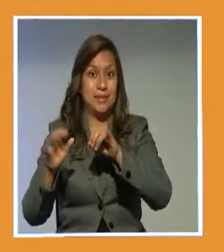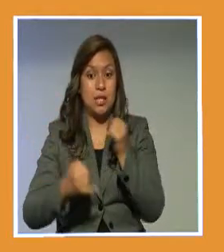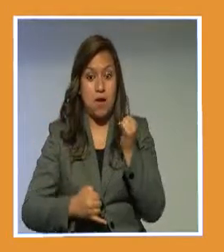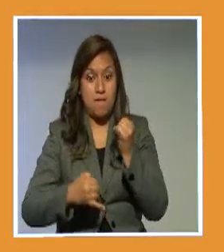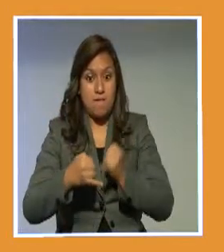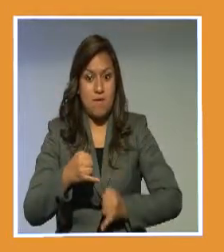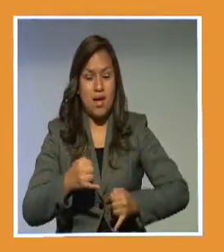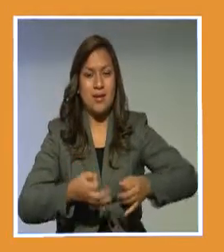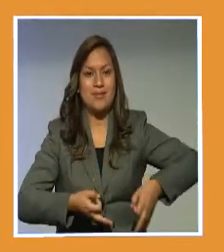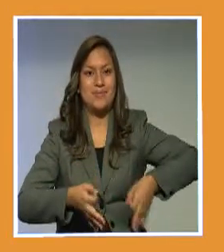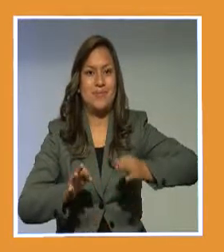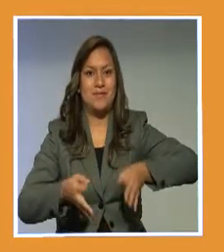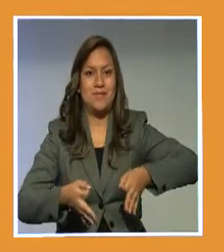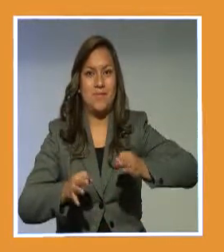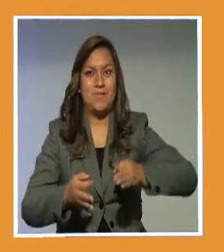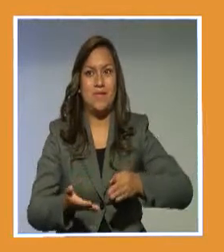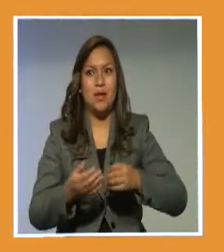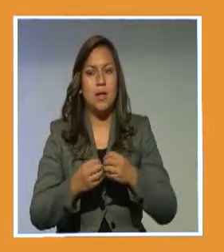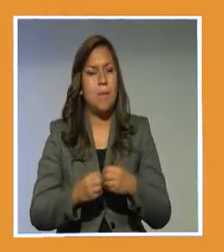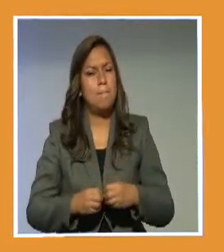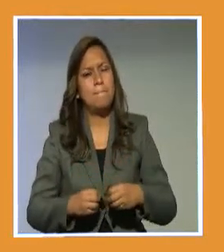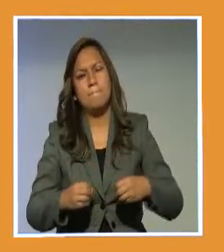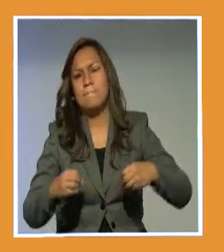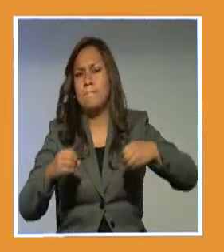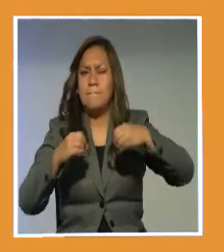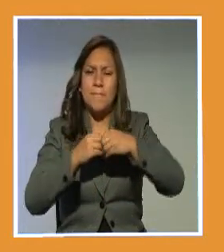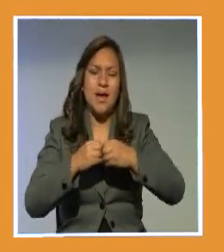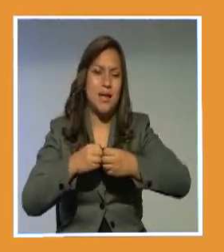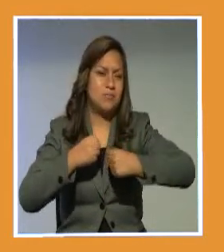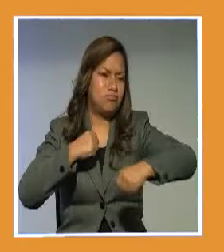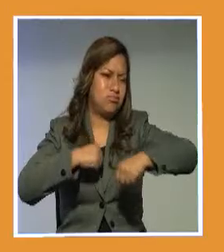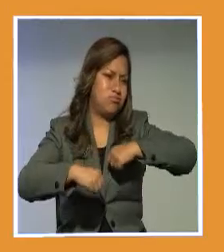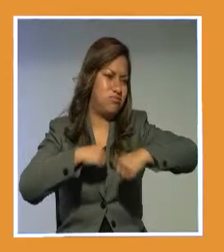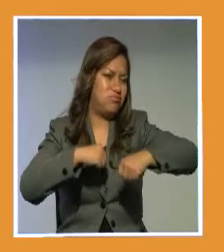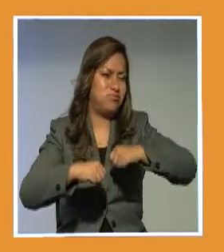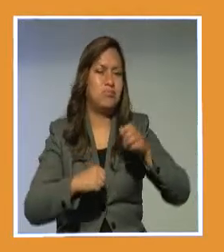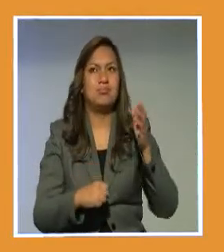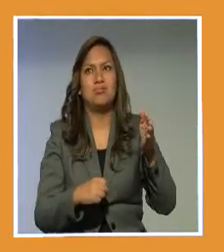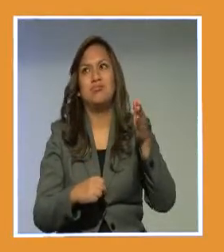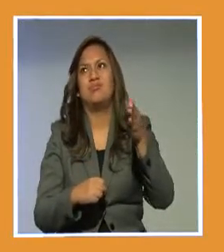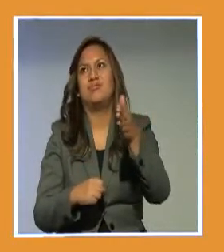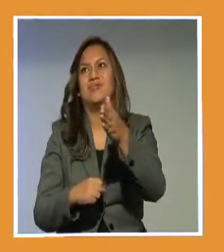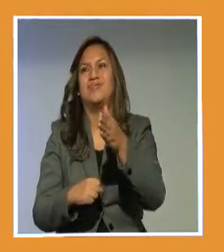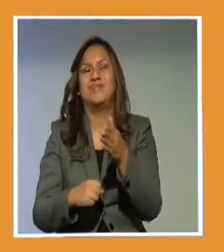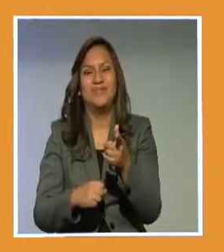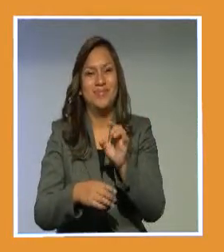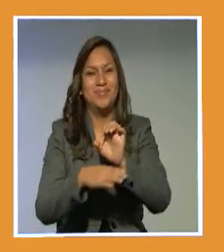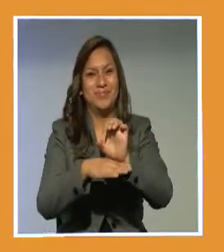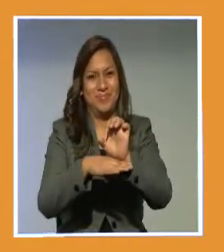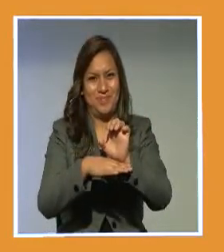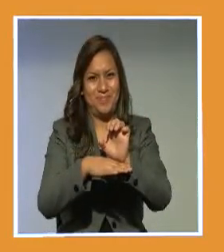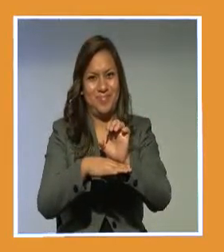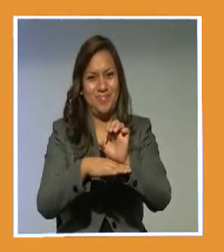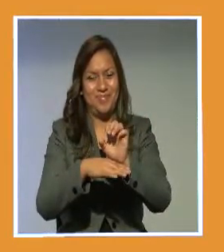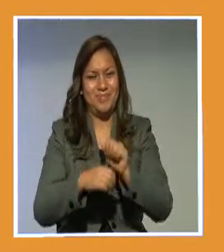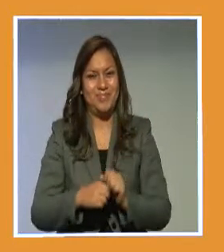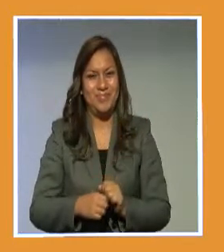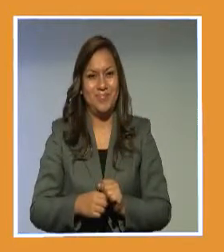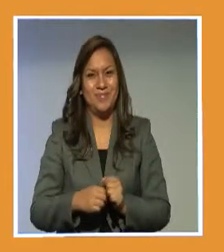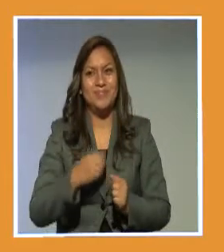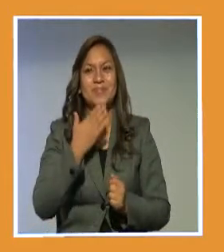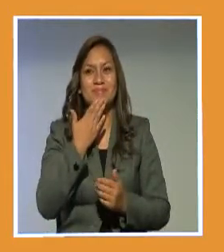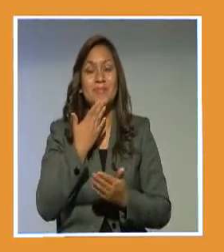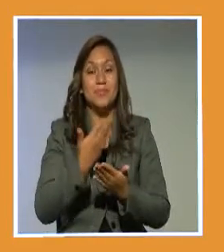febrero, con muchísimas cosas para contarles y toda esta travesía que vamos a llegar por nuestro territorio ecuatoriano. Bien. Presidenta